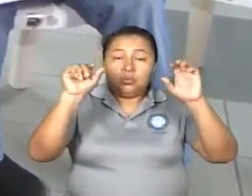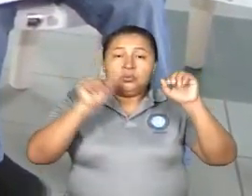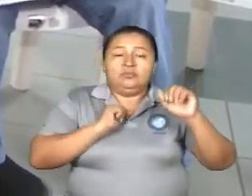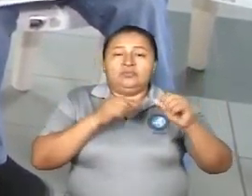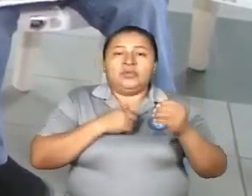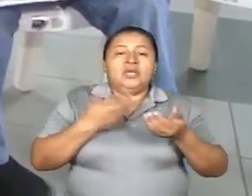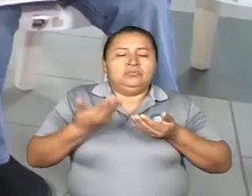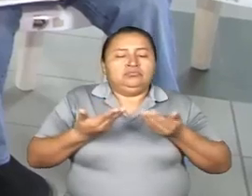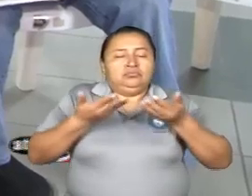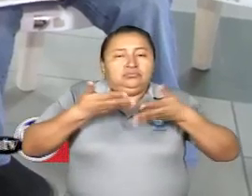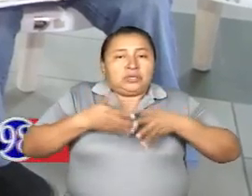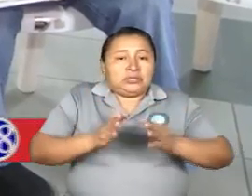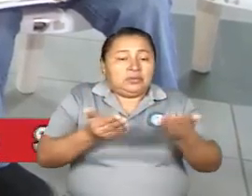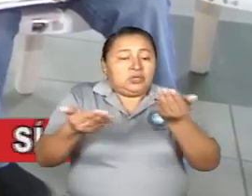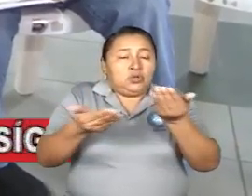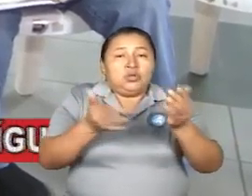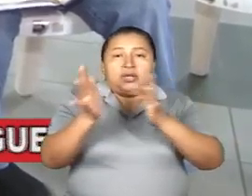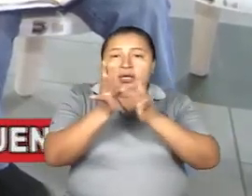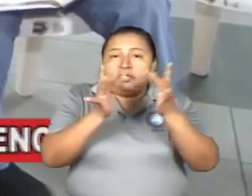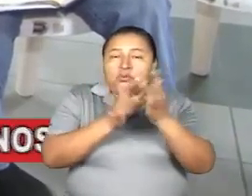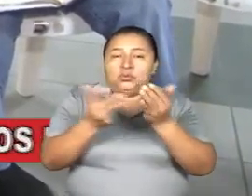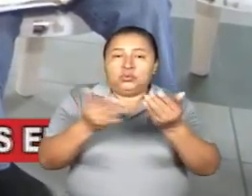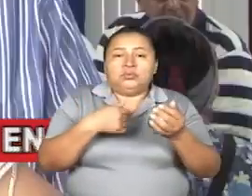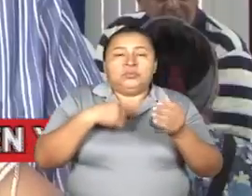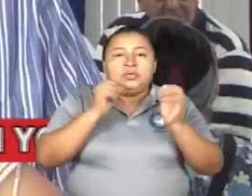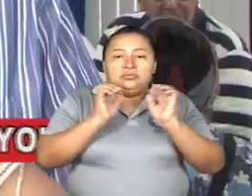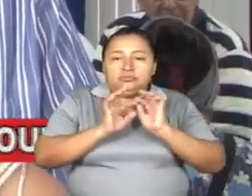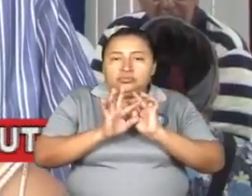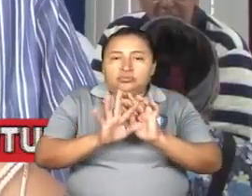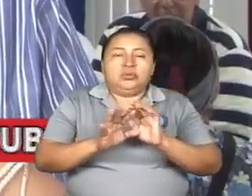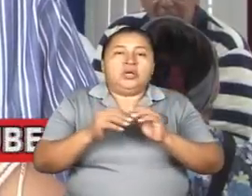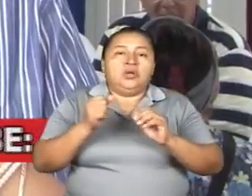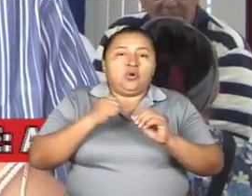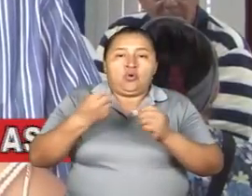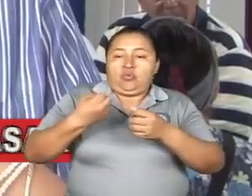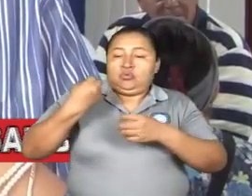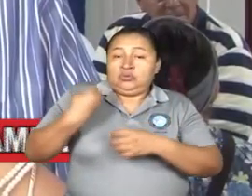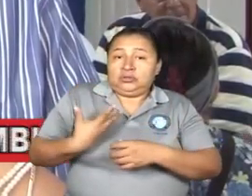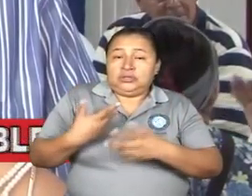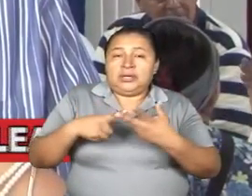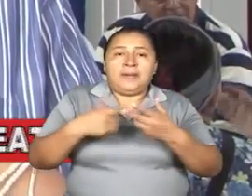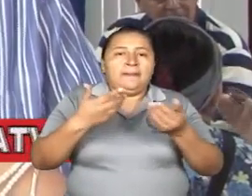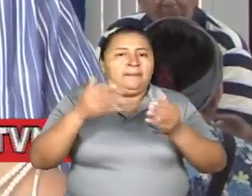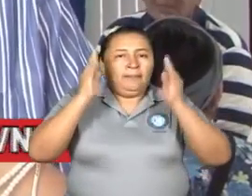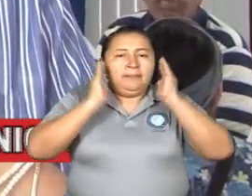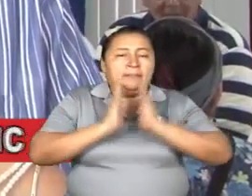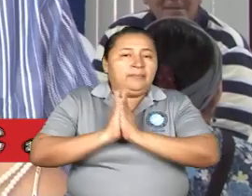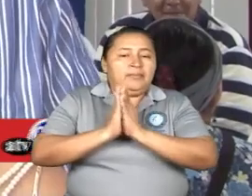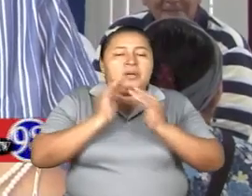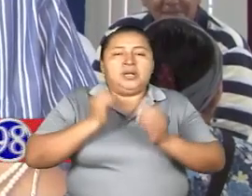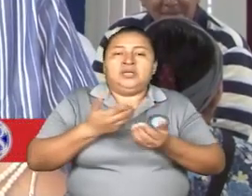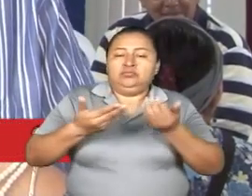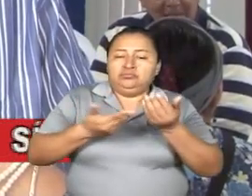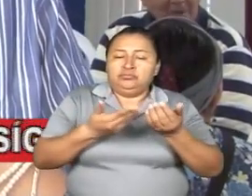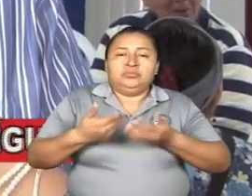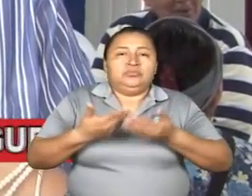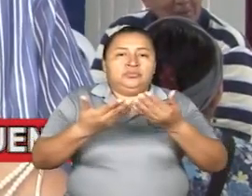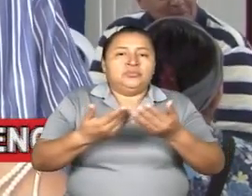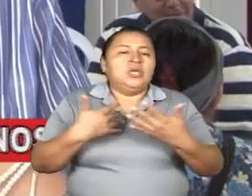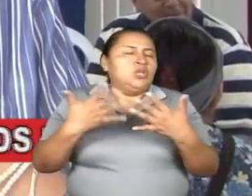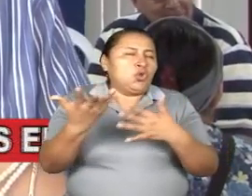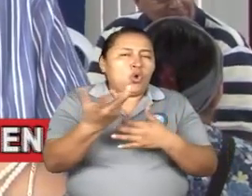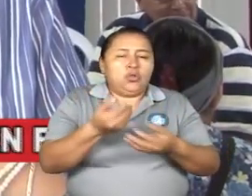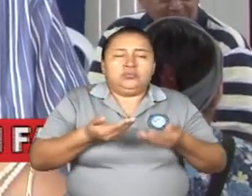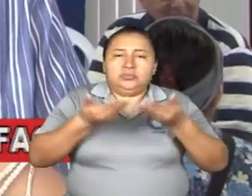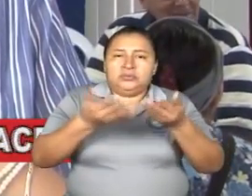nacimiento del Niño Jesús, la peregrinación de José y María con el niño y todo lo referente al nacimiento, pues, y